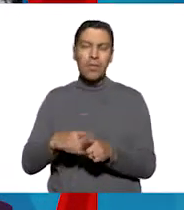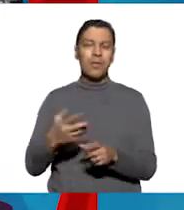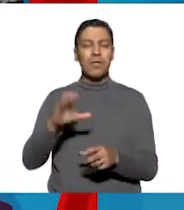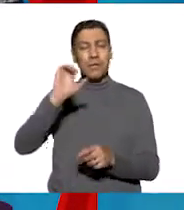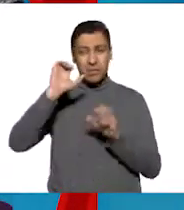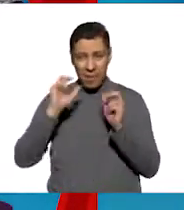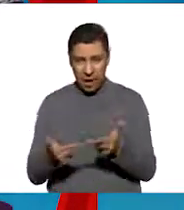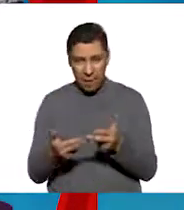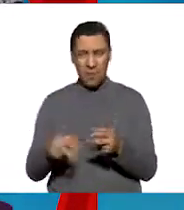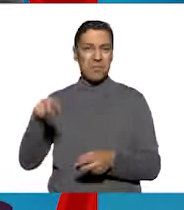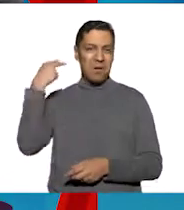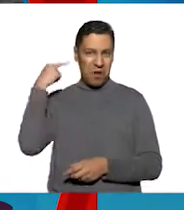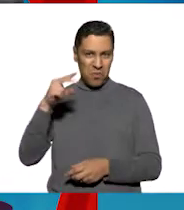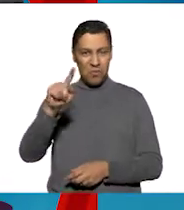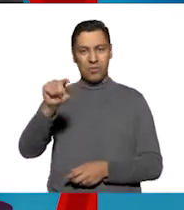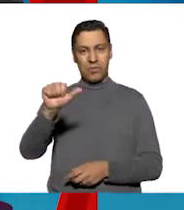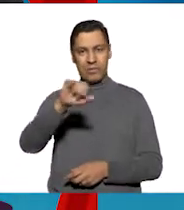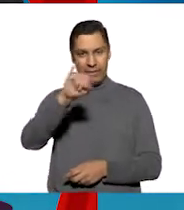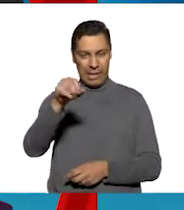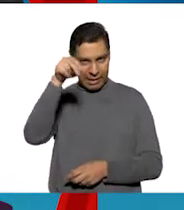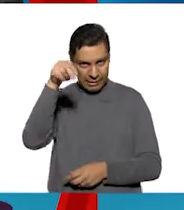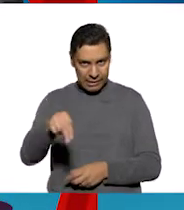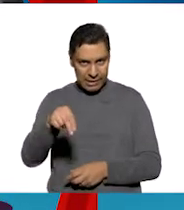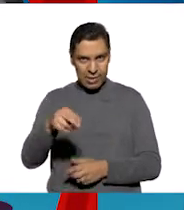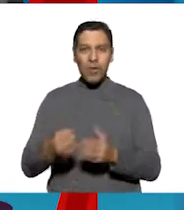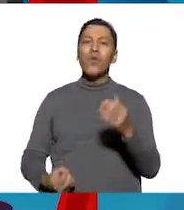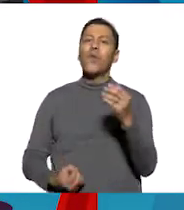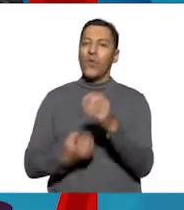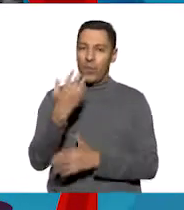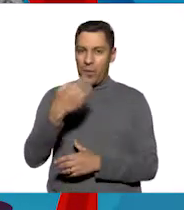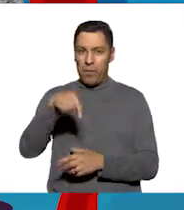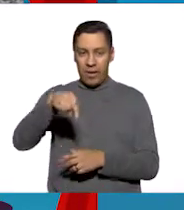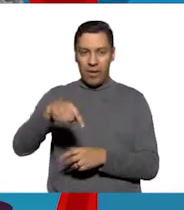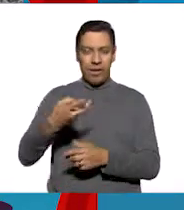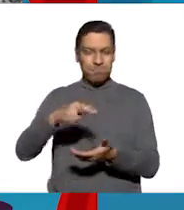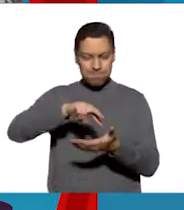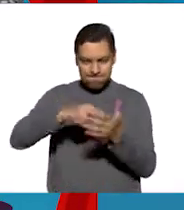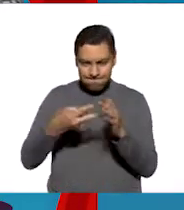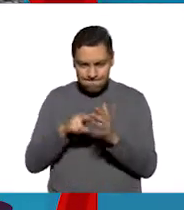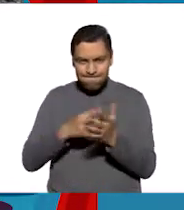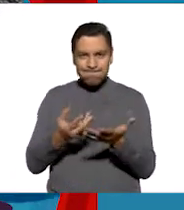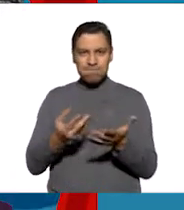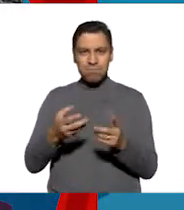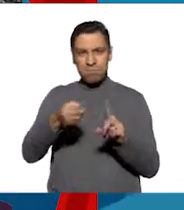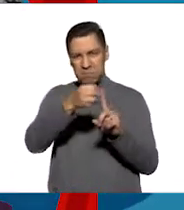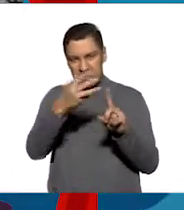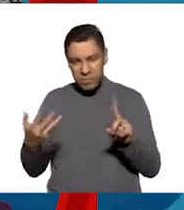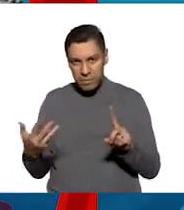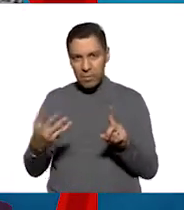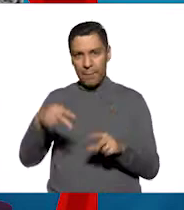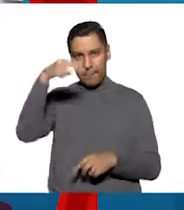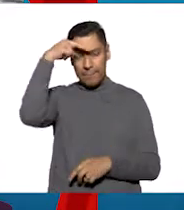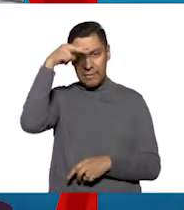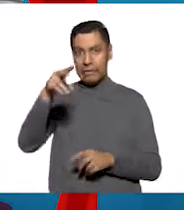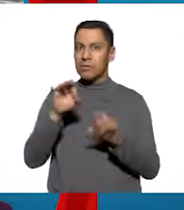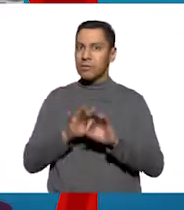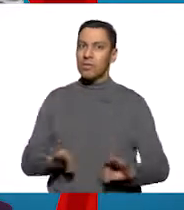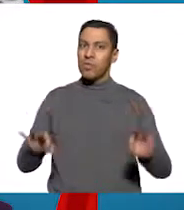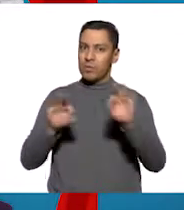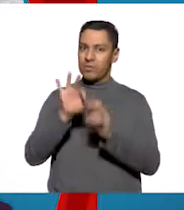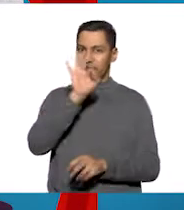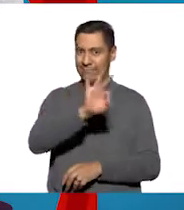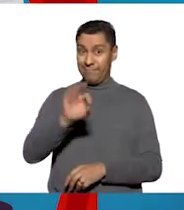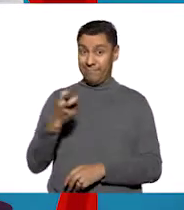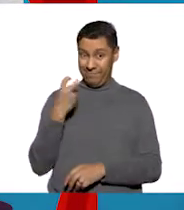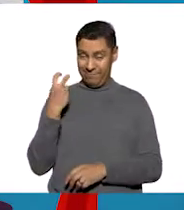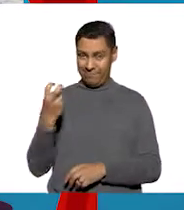el Tajín, dieron los inicios de la arqueología mexicana. Es muy importante para todos nosotros esa fecha. Empieza el